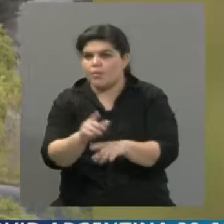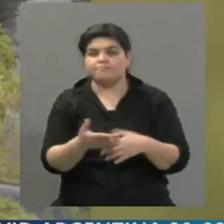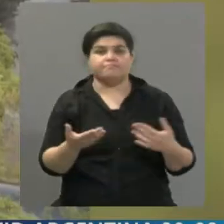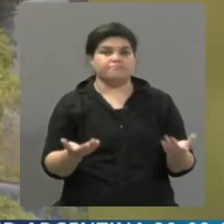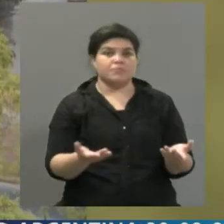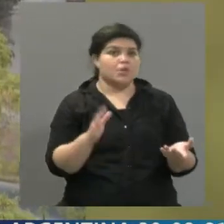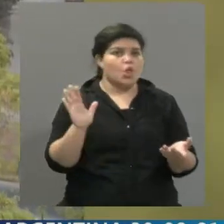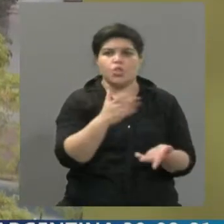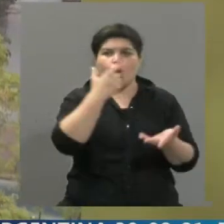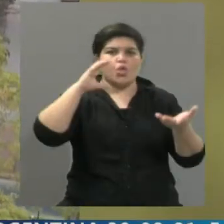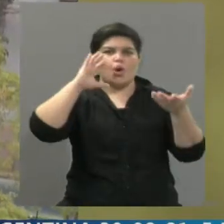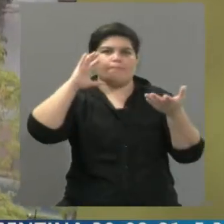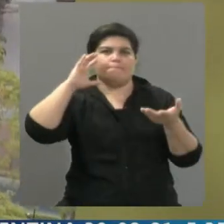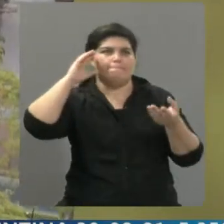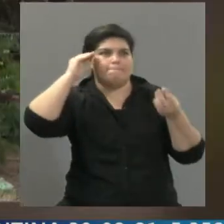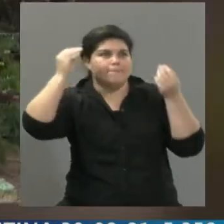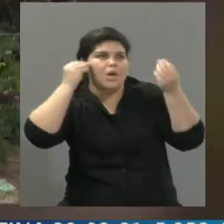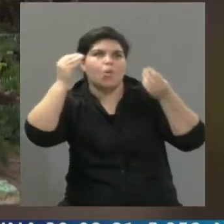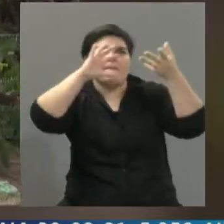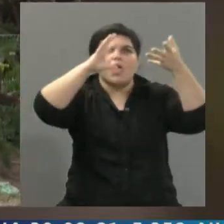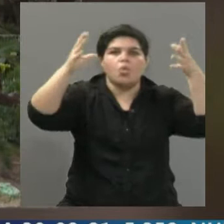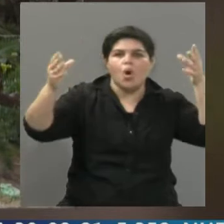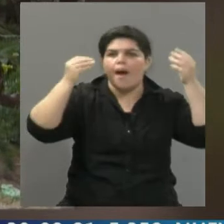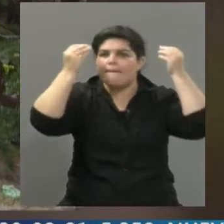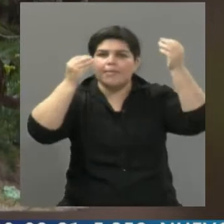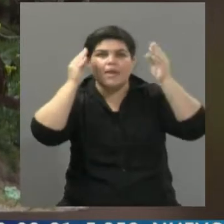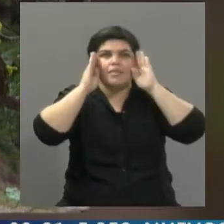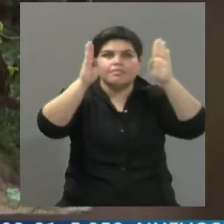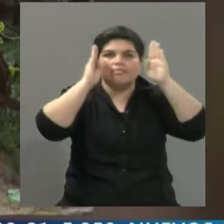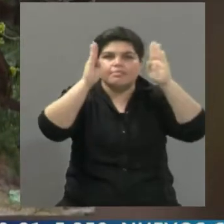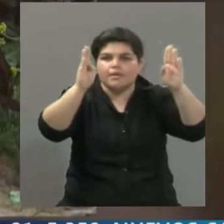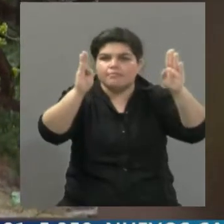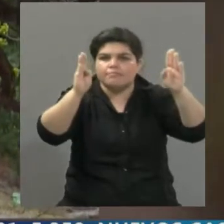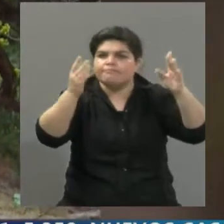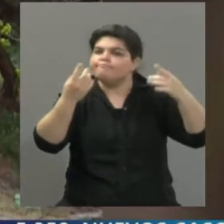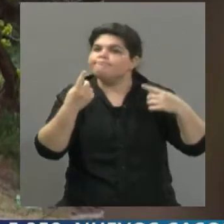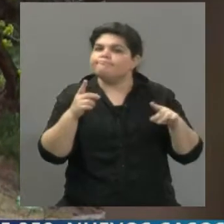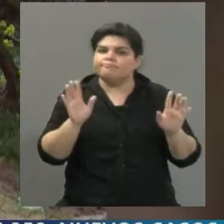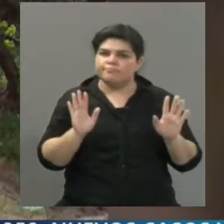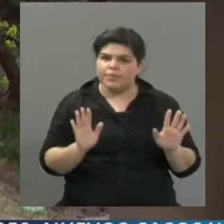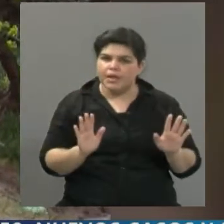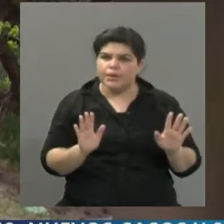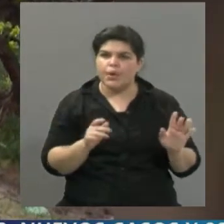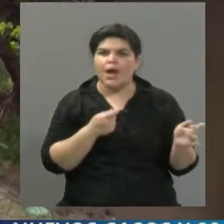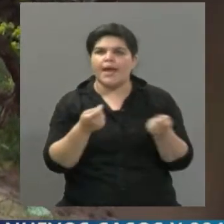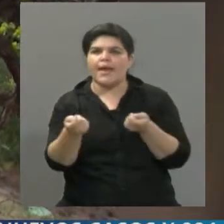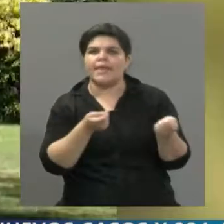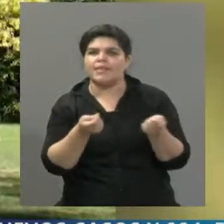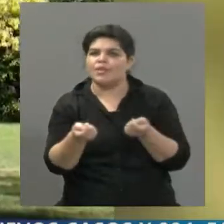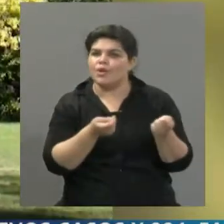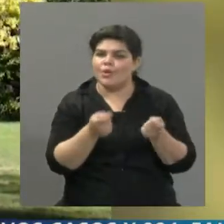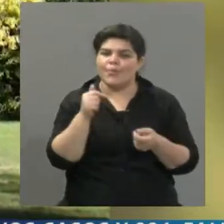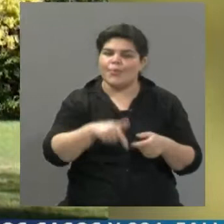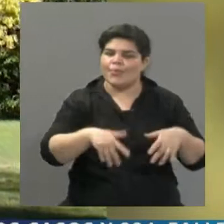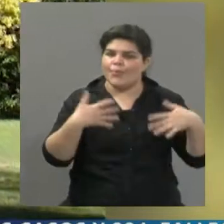el ambiente, ¿eh? Uno charla y se preocupa. El problema es la gestión, decir, bueno, el ambiente es una cosa que importante, cuidarlo.